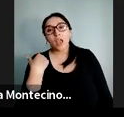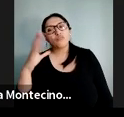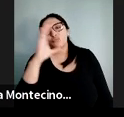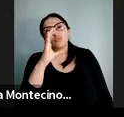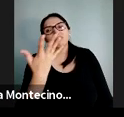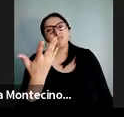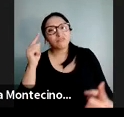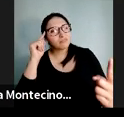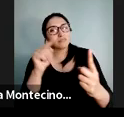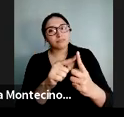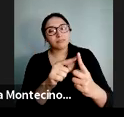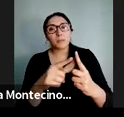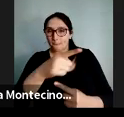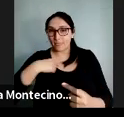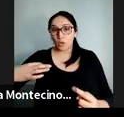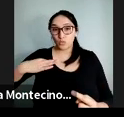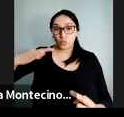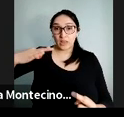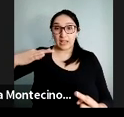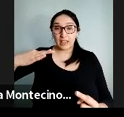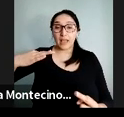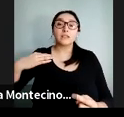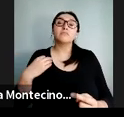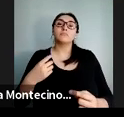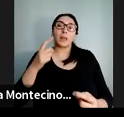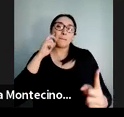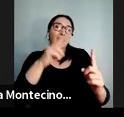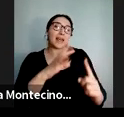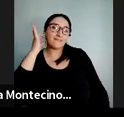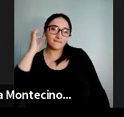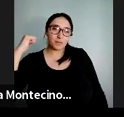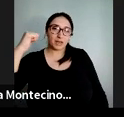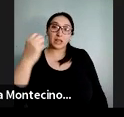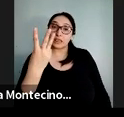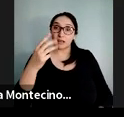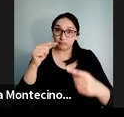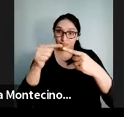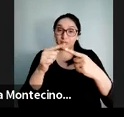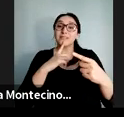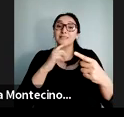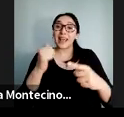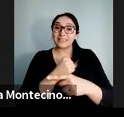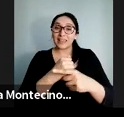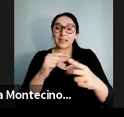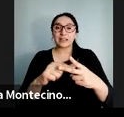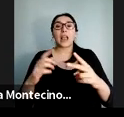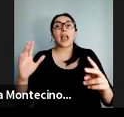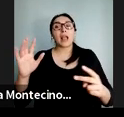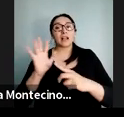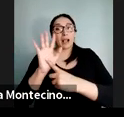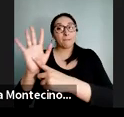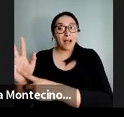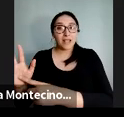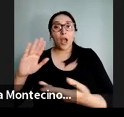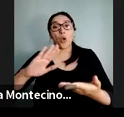comunicación y ciudadanía digital con una mirada feminista, con 3 líneas de investigación, talleres y campañas comunitarias, que